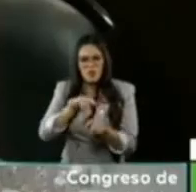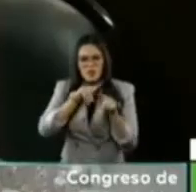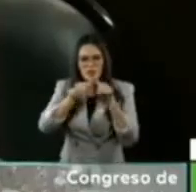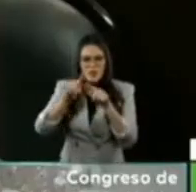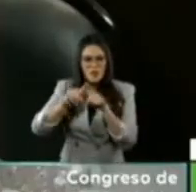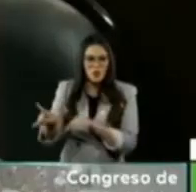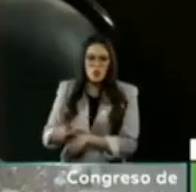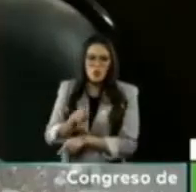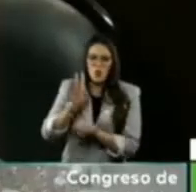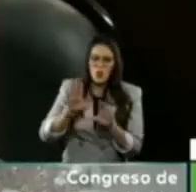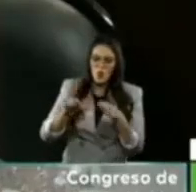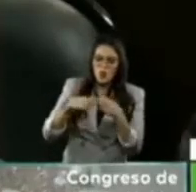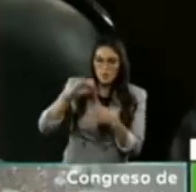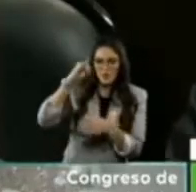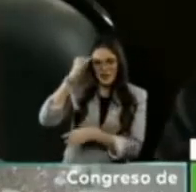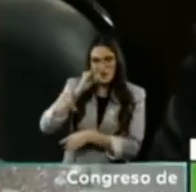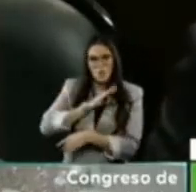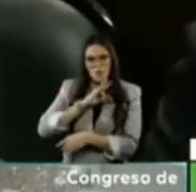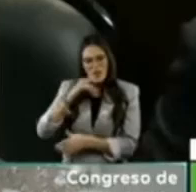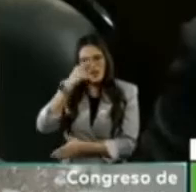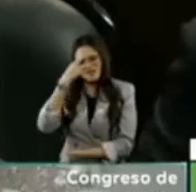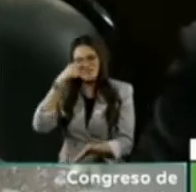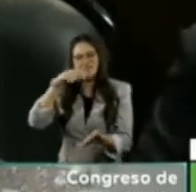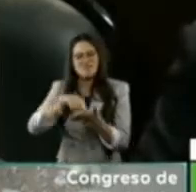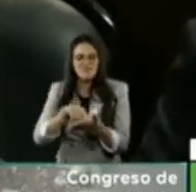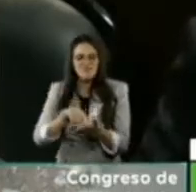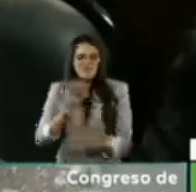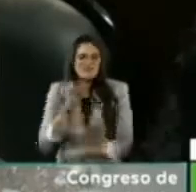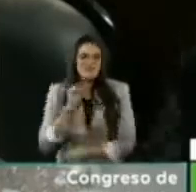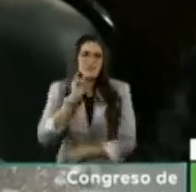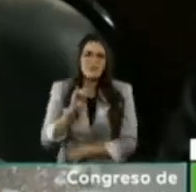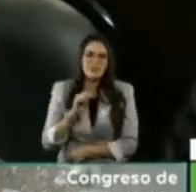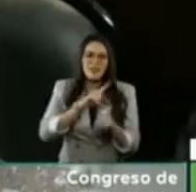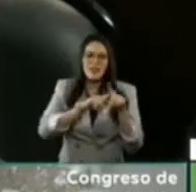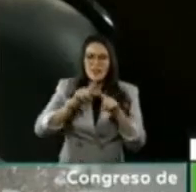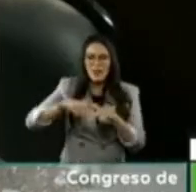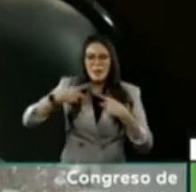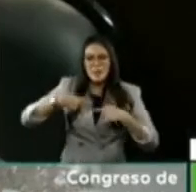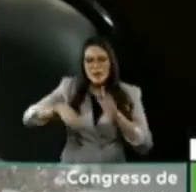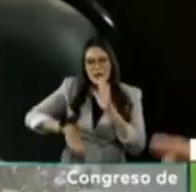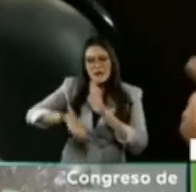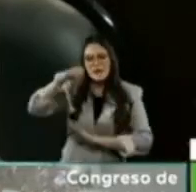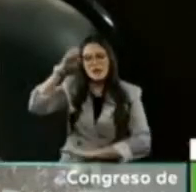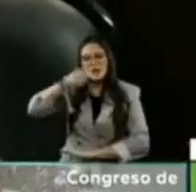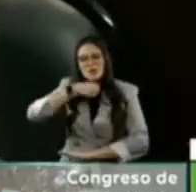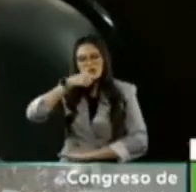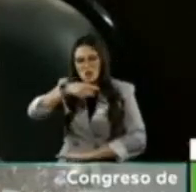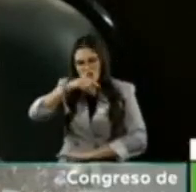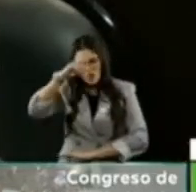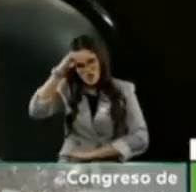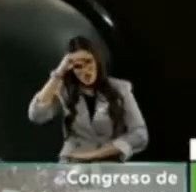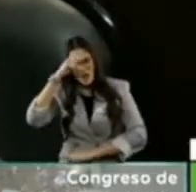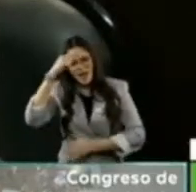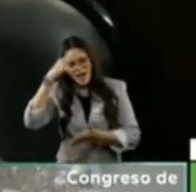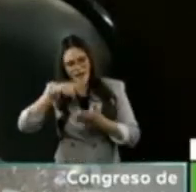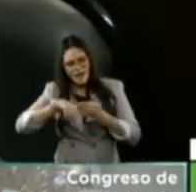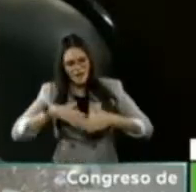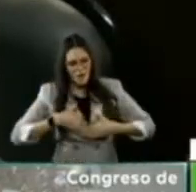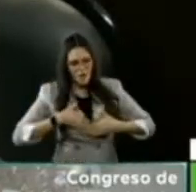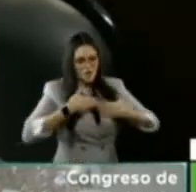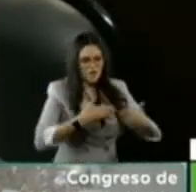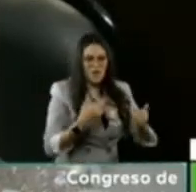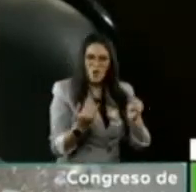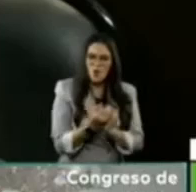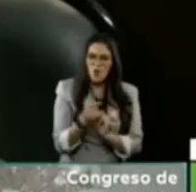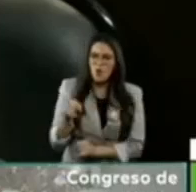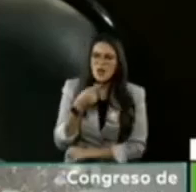Genaro García Luna confiaba que en su momento Carlos Slim Elú, el magnate de las telecomunicaciones de este país, le daría